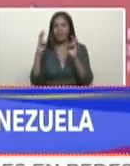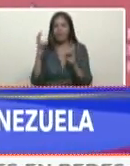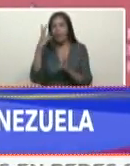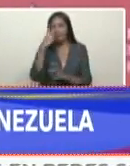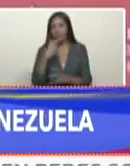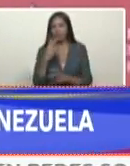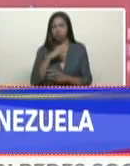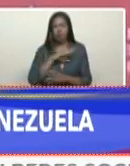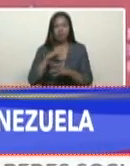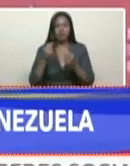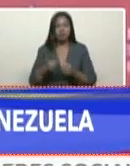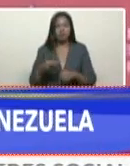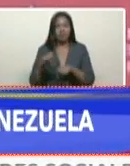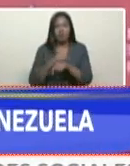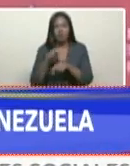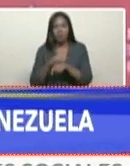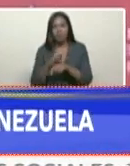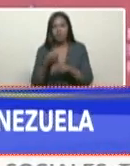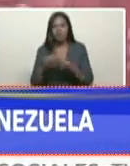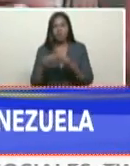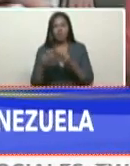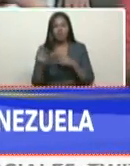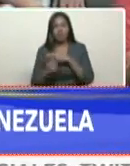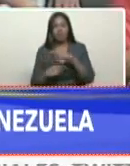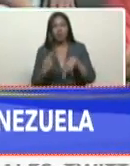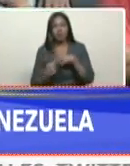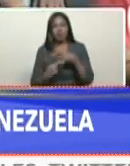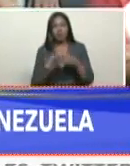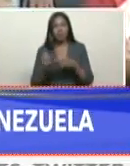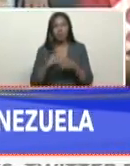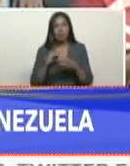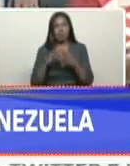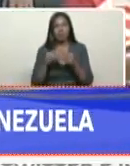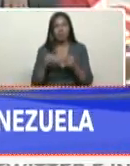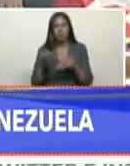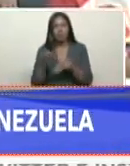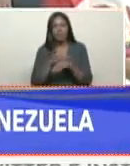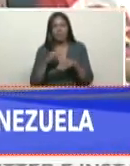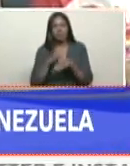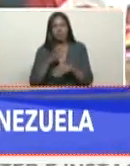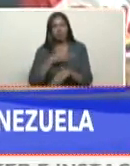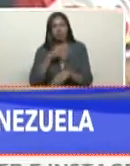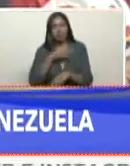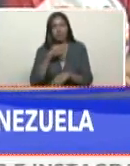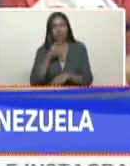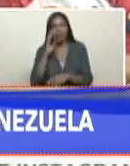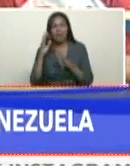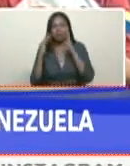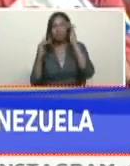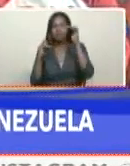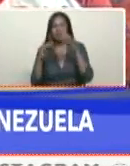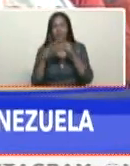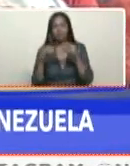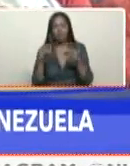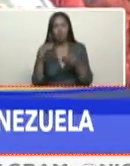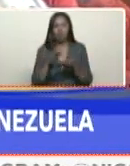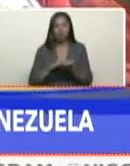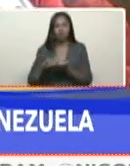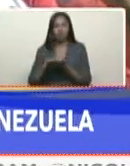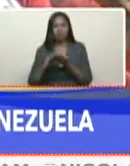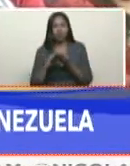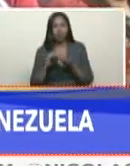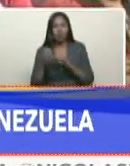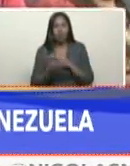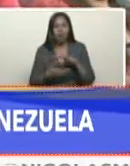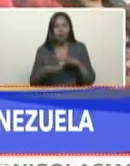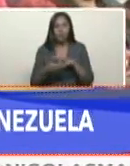todo el poder del Estado, del gobierno y de la revolución, con las misiones socialistas, atender y resolver los problemas de